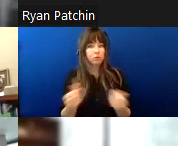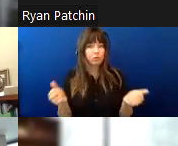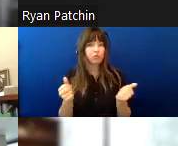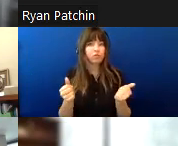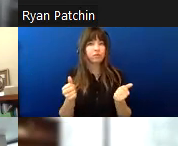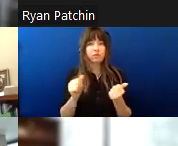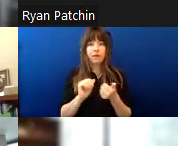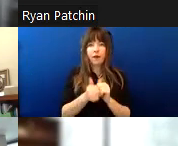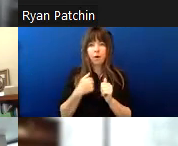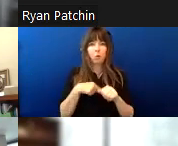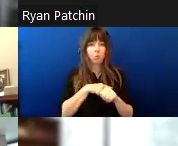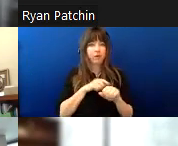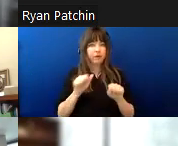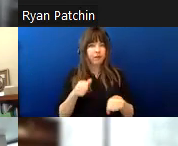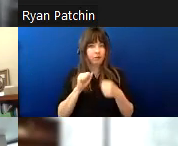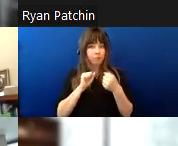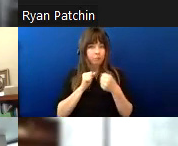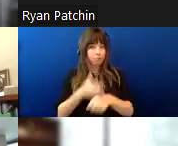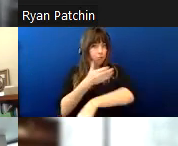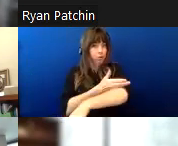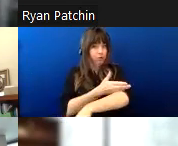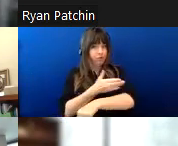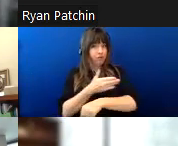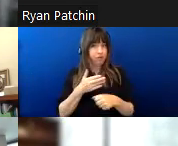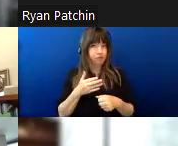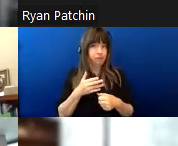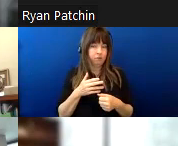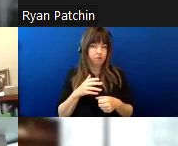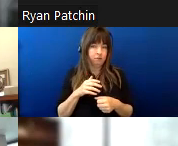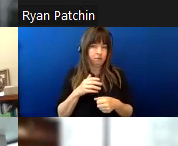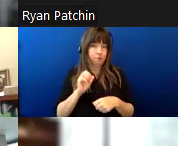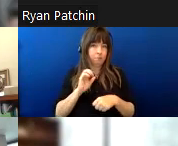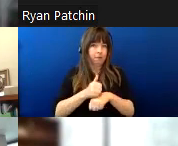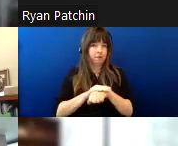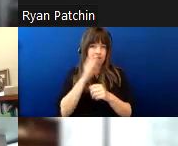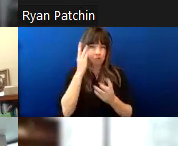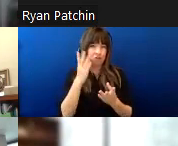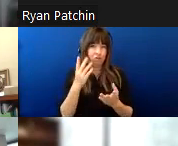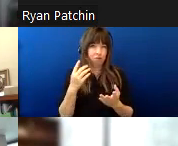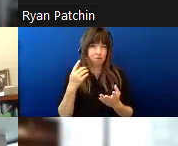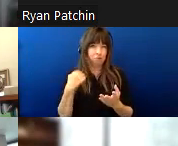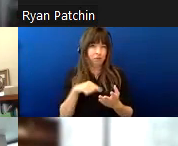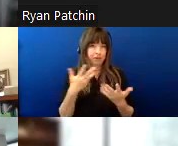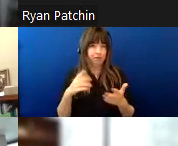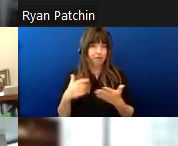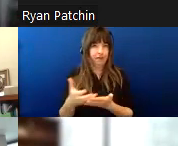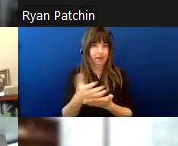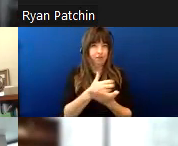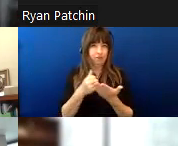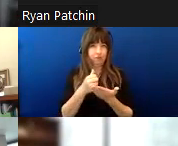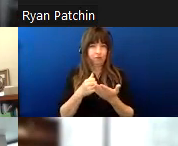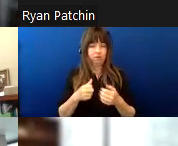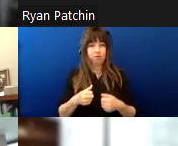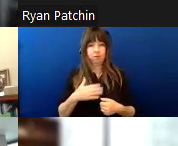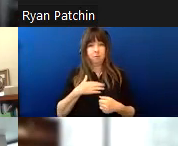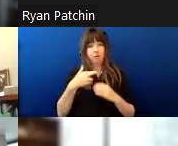para poder encargarnos, y basado en la información que sí tenemos. Y voy a compartir uno de